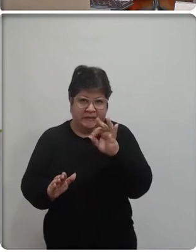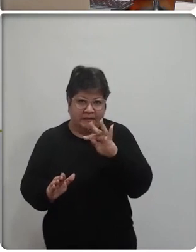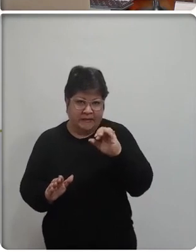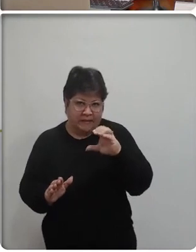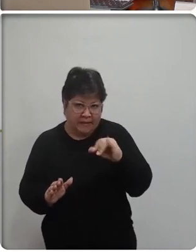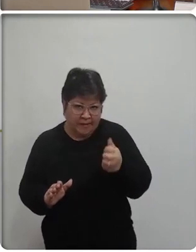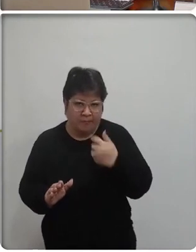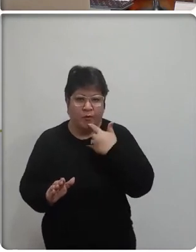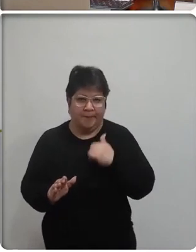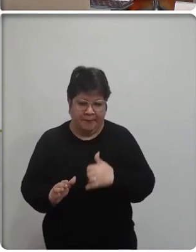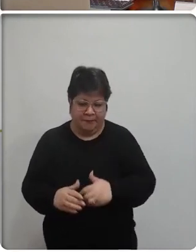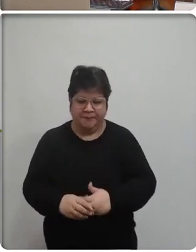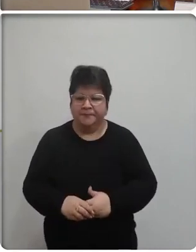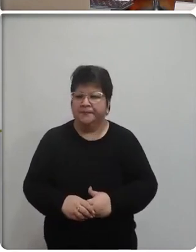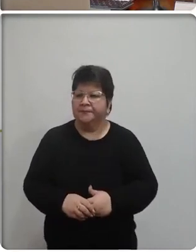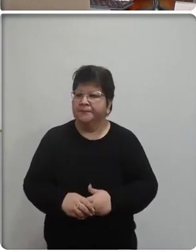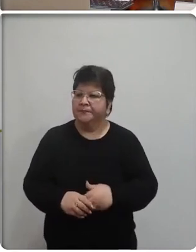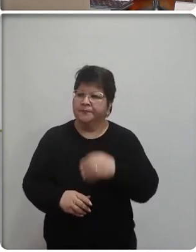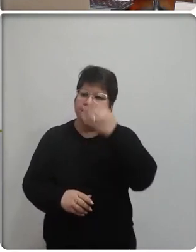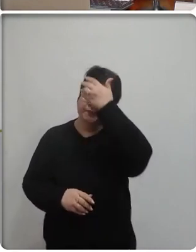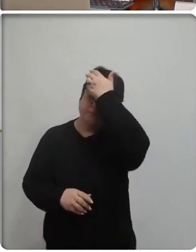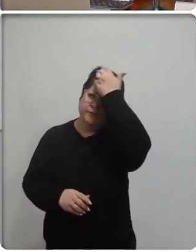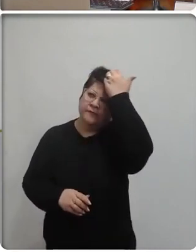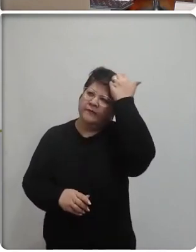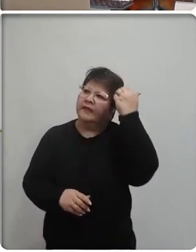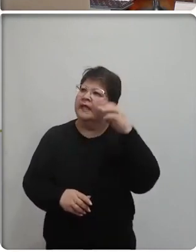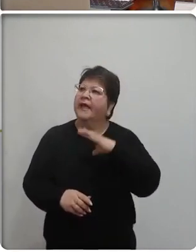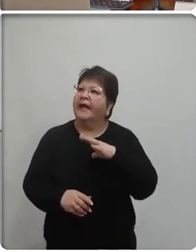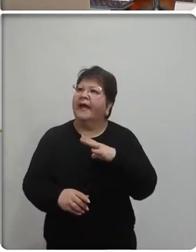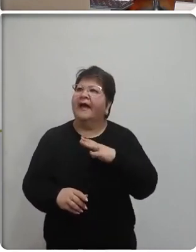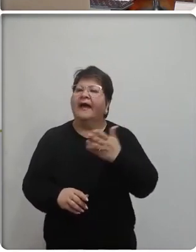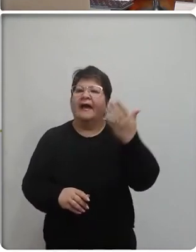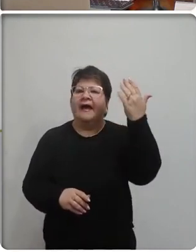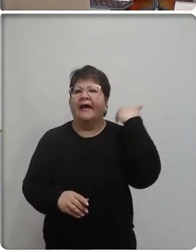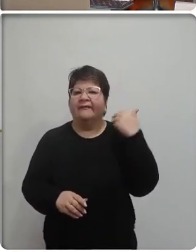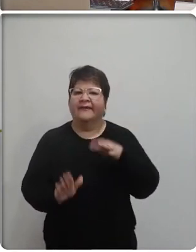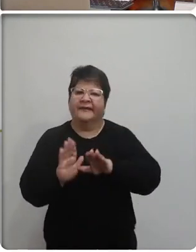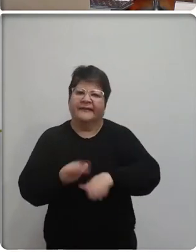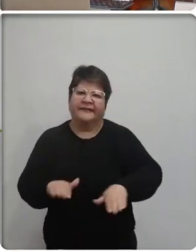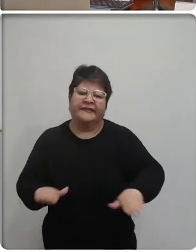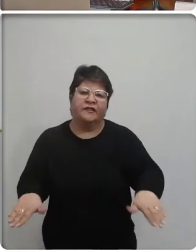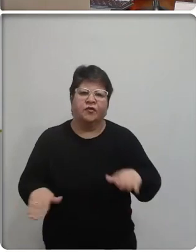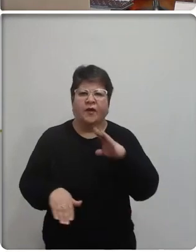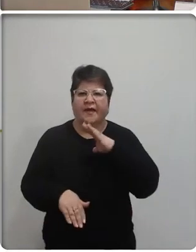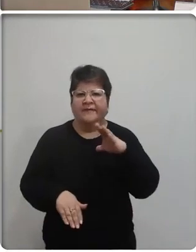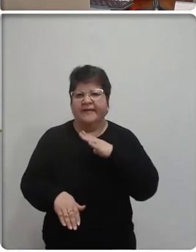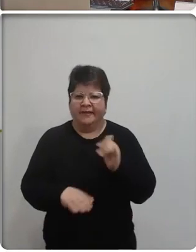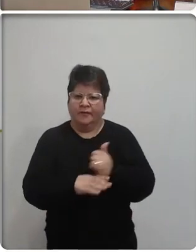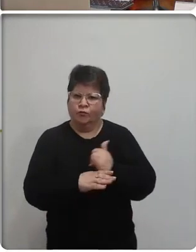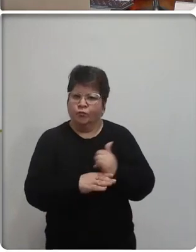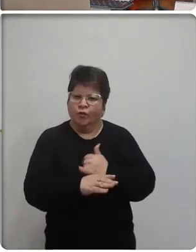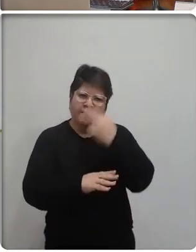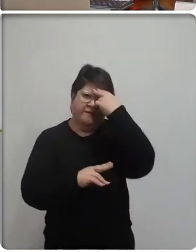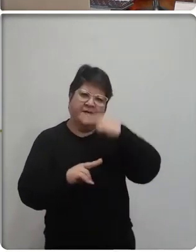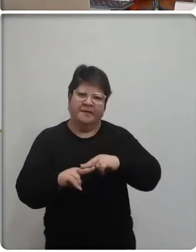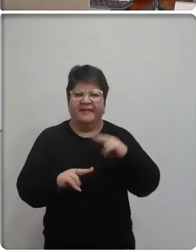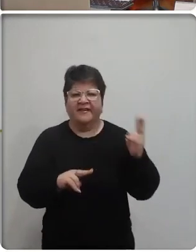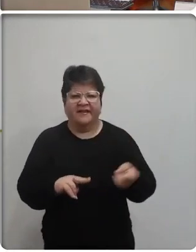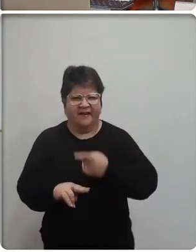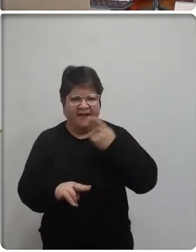había cientos de niños allí, que era el equipo de enfermedades raras, de alguna manera